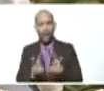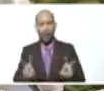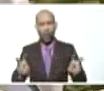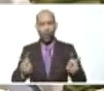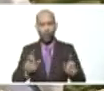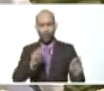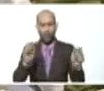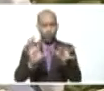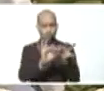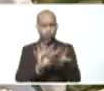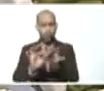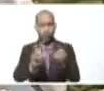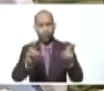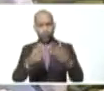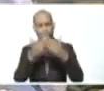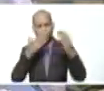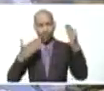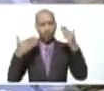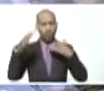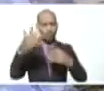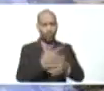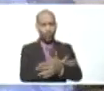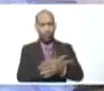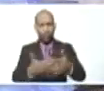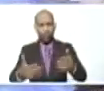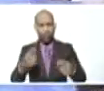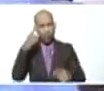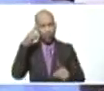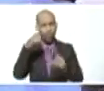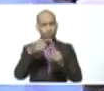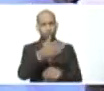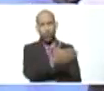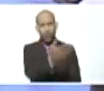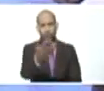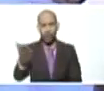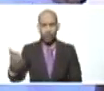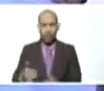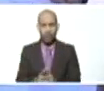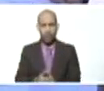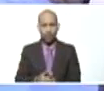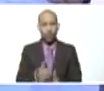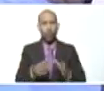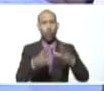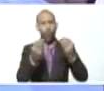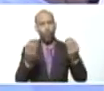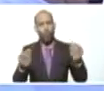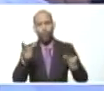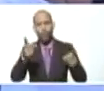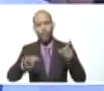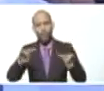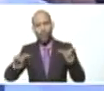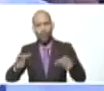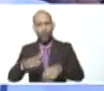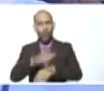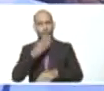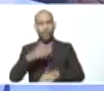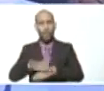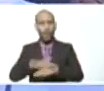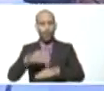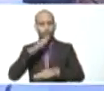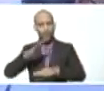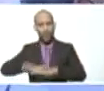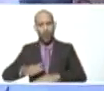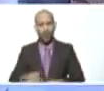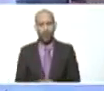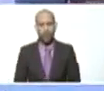la alianza nueva y eterna, que será derramada por ustedes y por muchos para el perdón de los